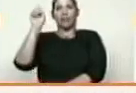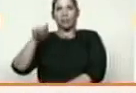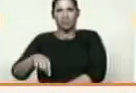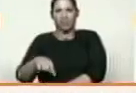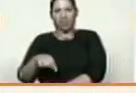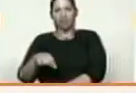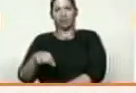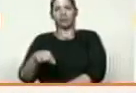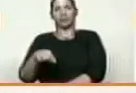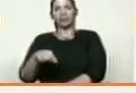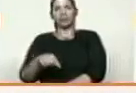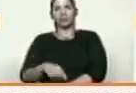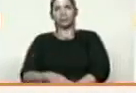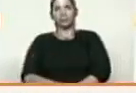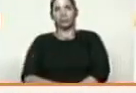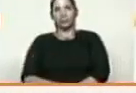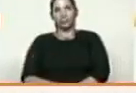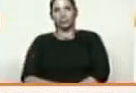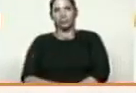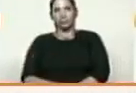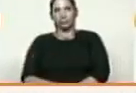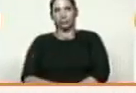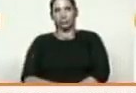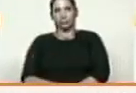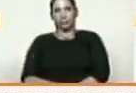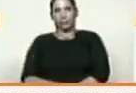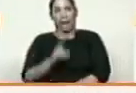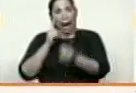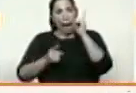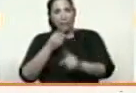de Dios. Creo que aquí alguien lo dijo.